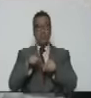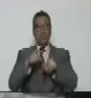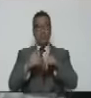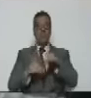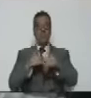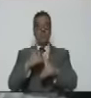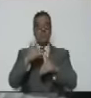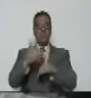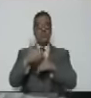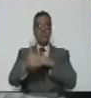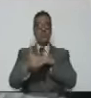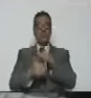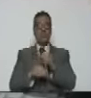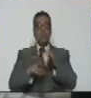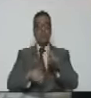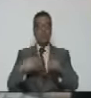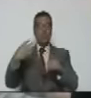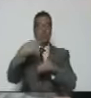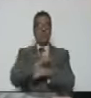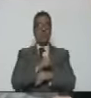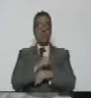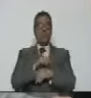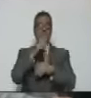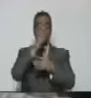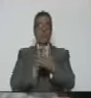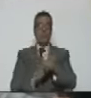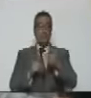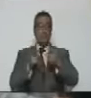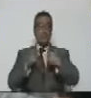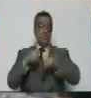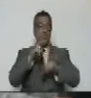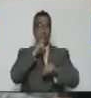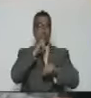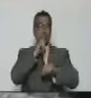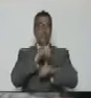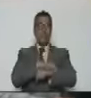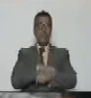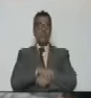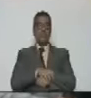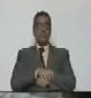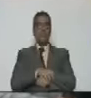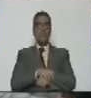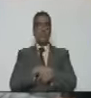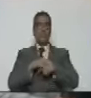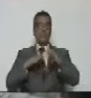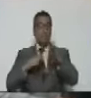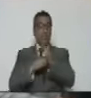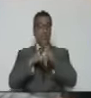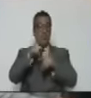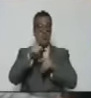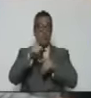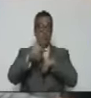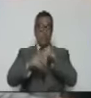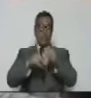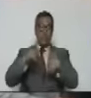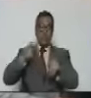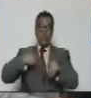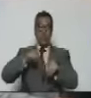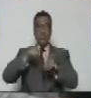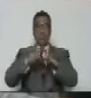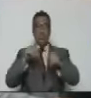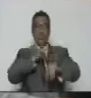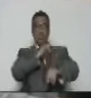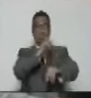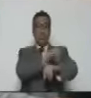avance que hemos alcanzado en medio de las mayores dificultades, cuando el bloqueo desarrollaba toda su